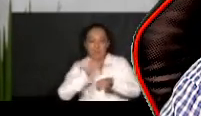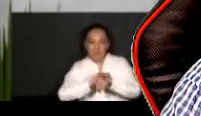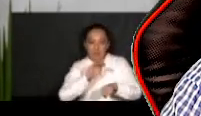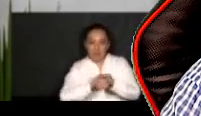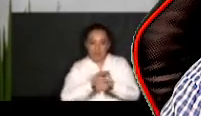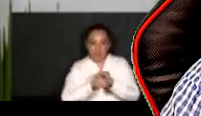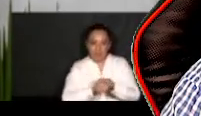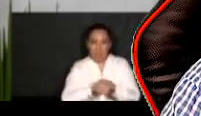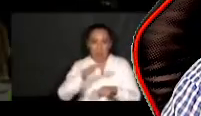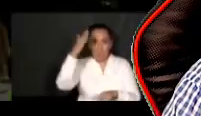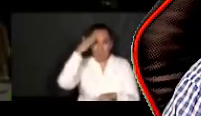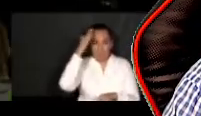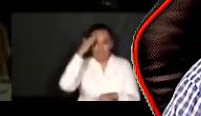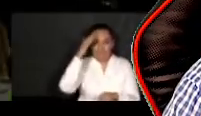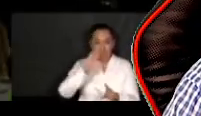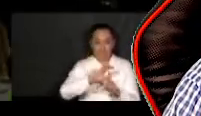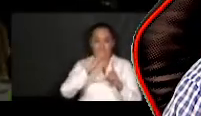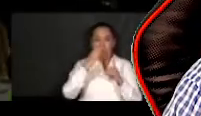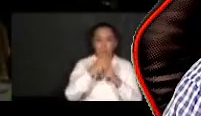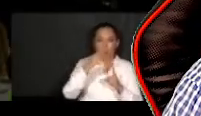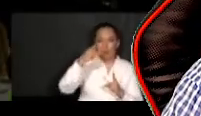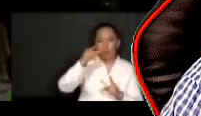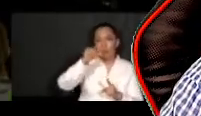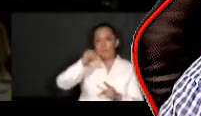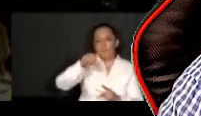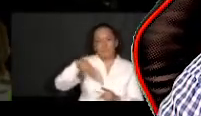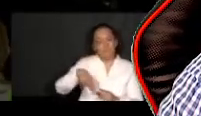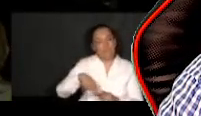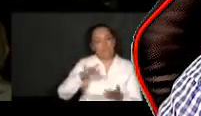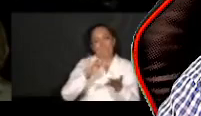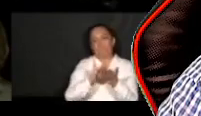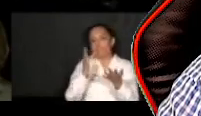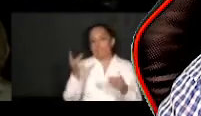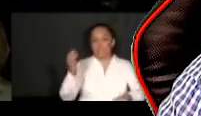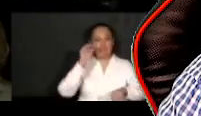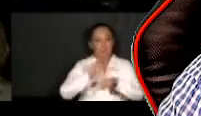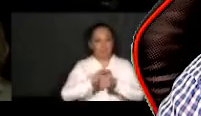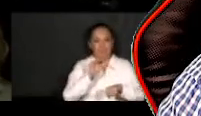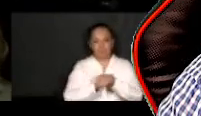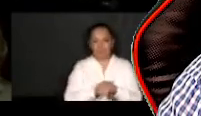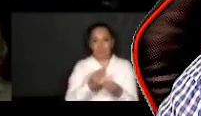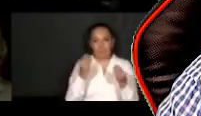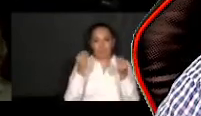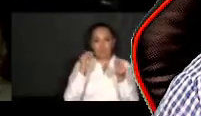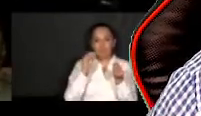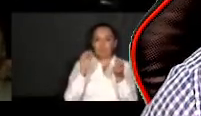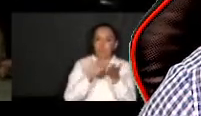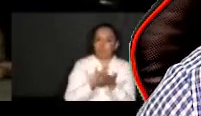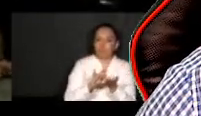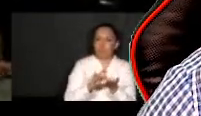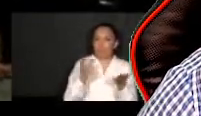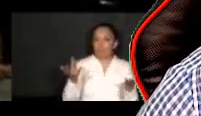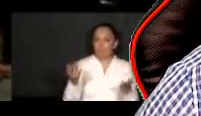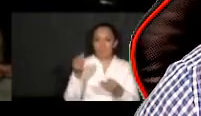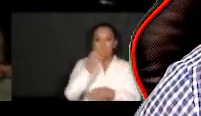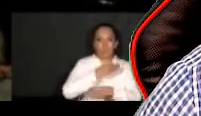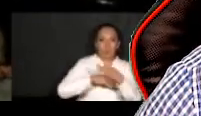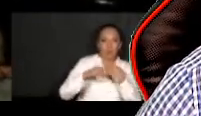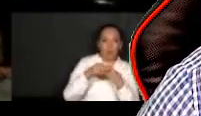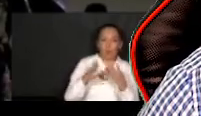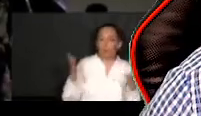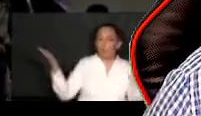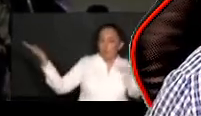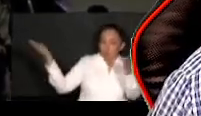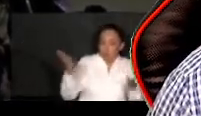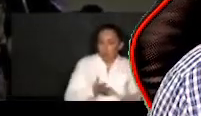Nacional del PAN, con licencia, Marco Cortés Mendoza. Gracias, Marco. Gracias a todos. Estamos llenos de amigos el día de